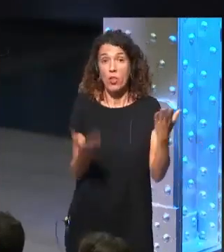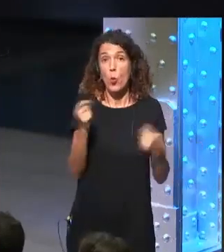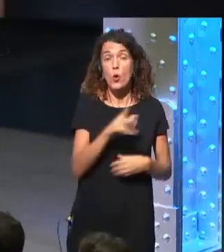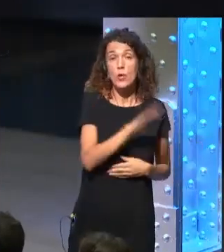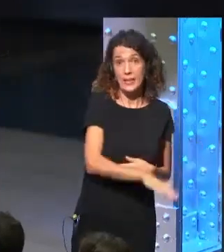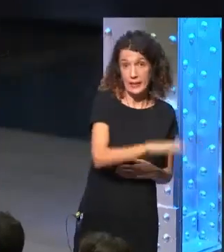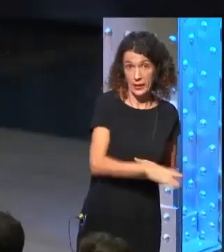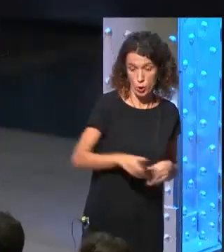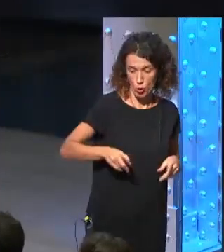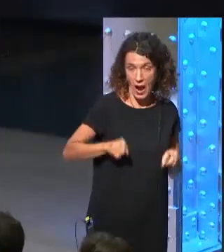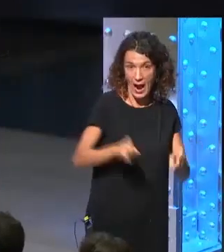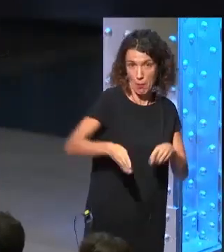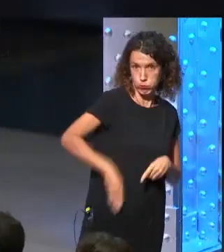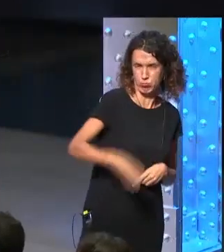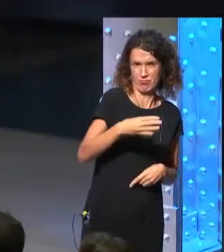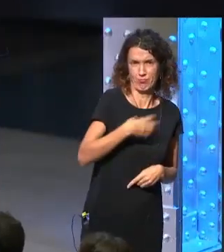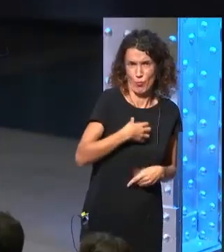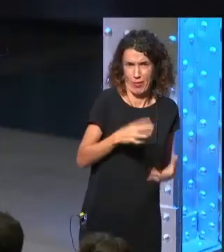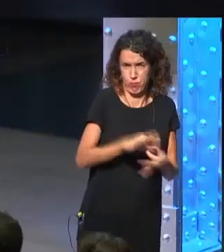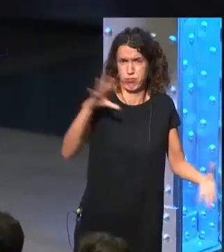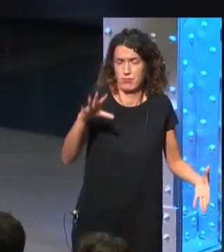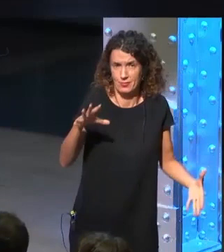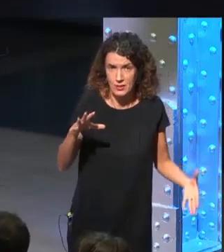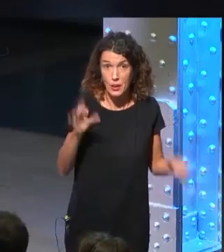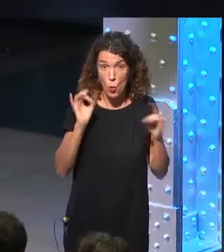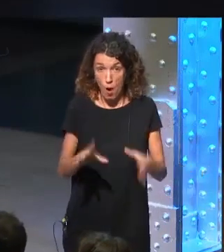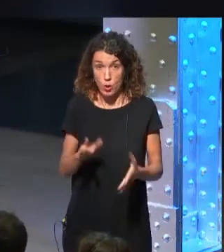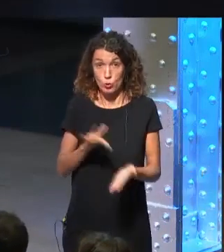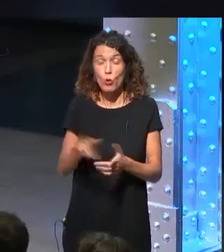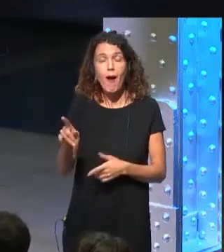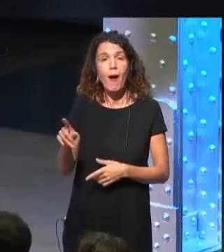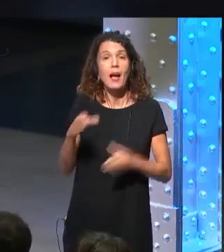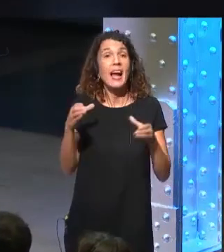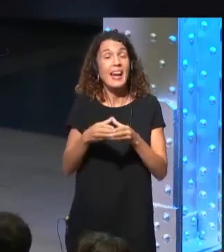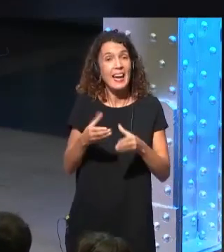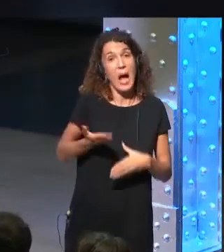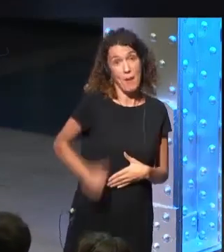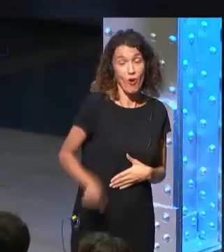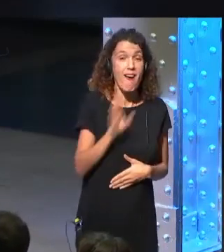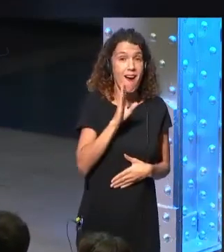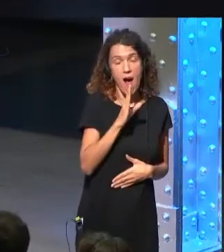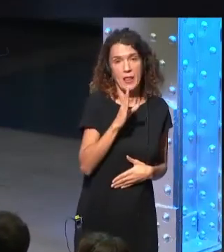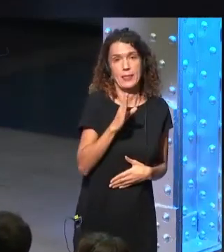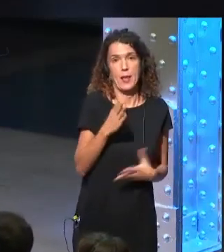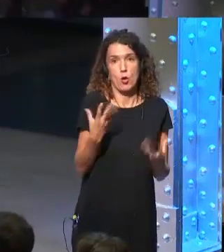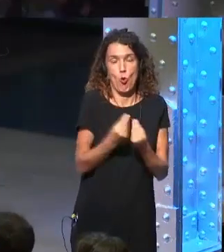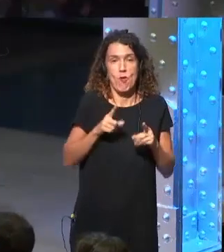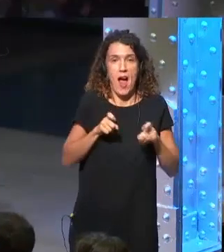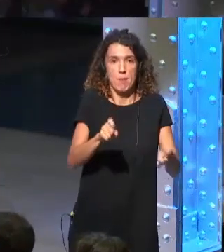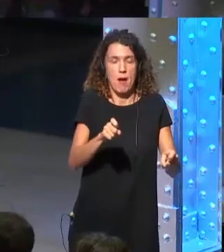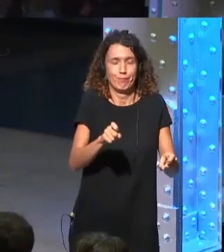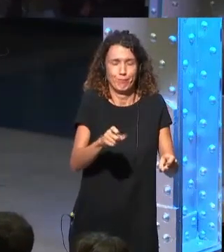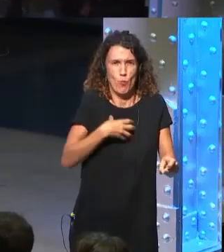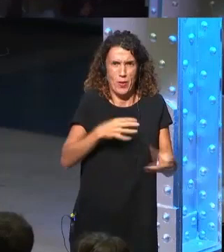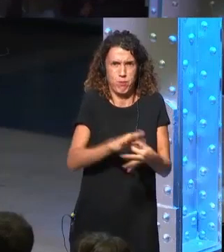Un niño no debe llevar armas o no está relacionado con las armas, igual que estas guerreras no están relacionadas con las armas. Sería un